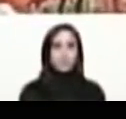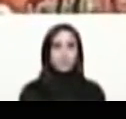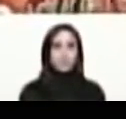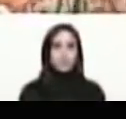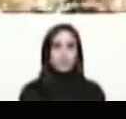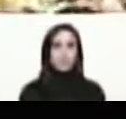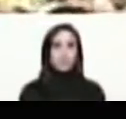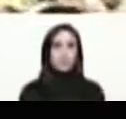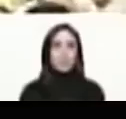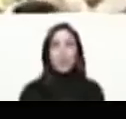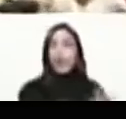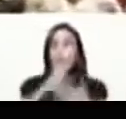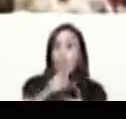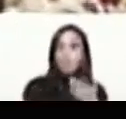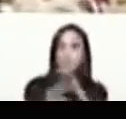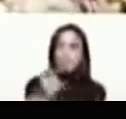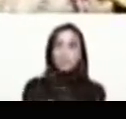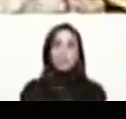con el plan de la patria,